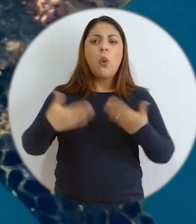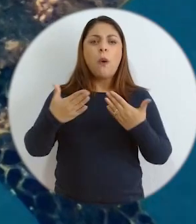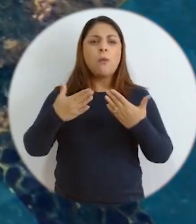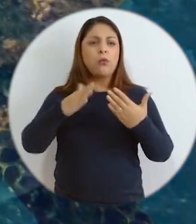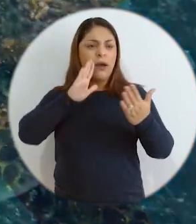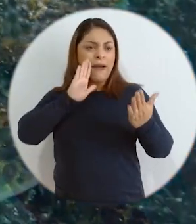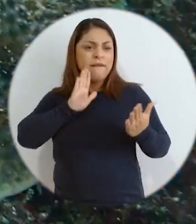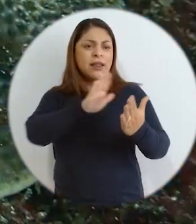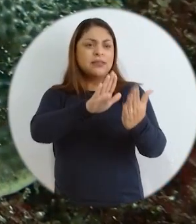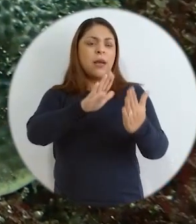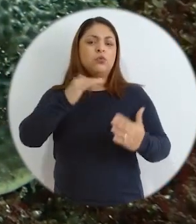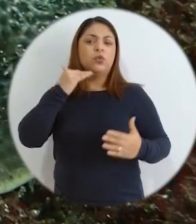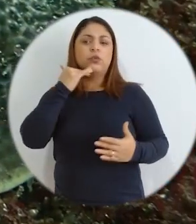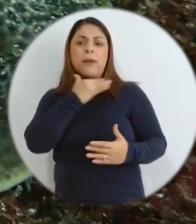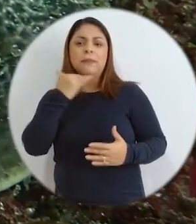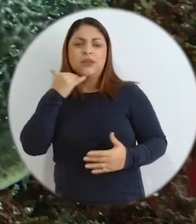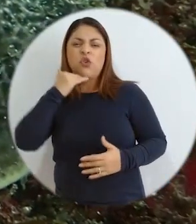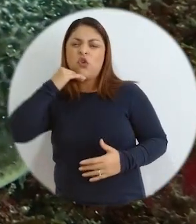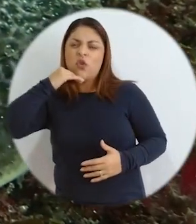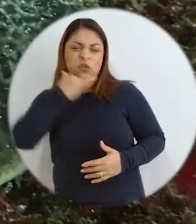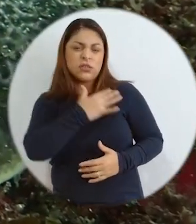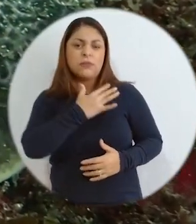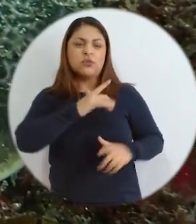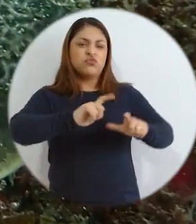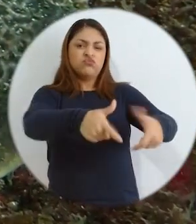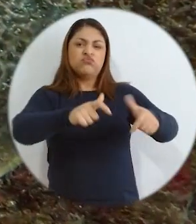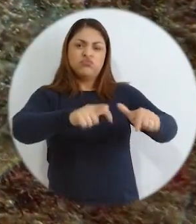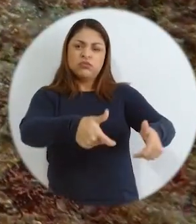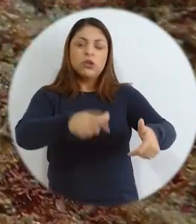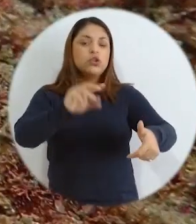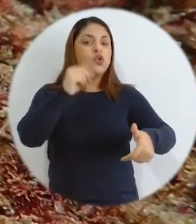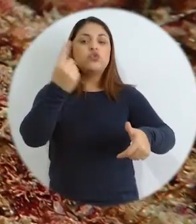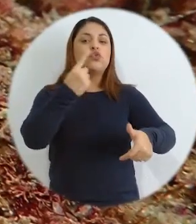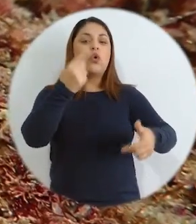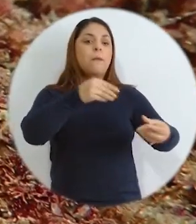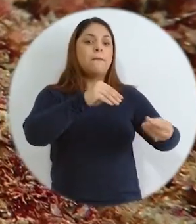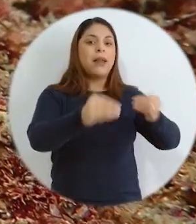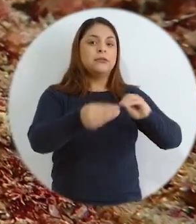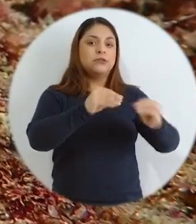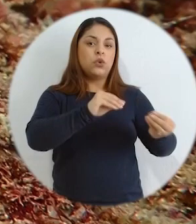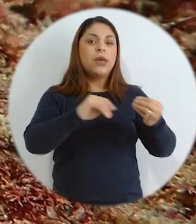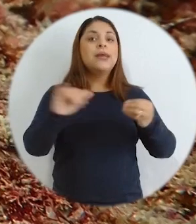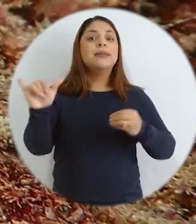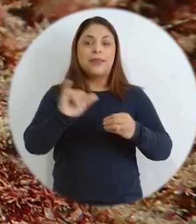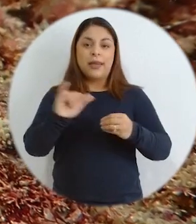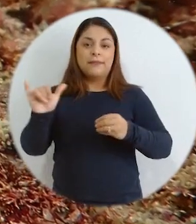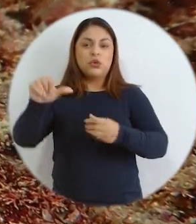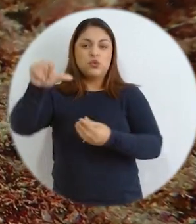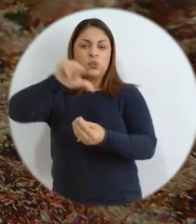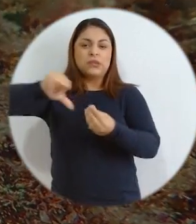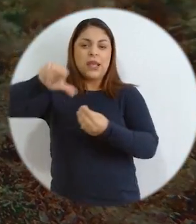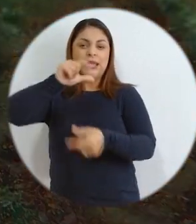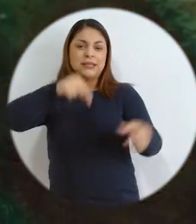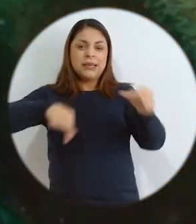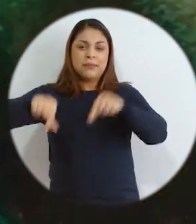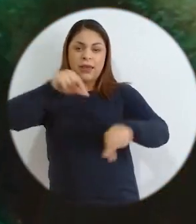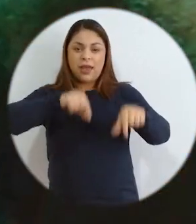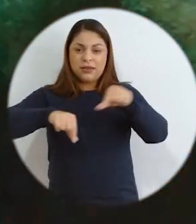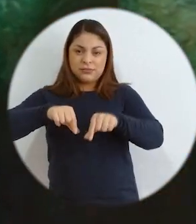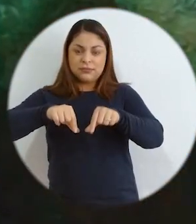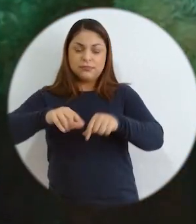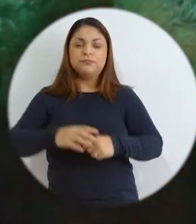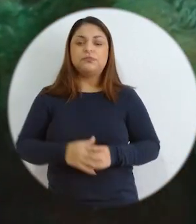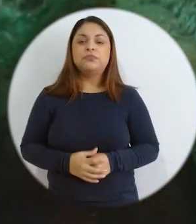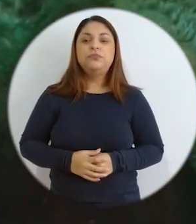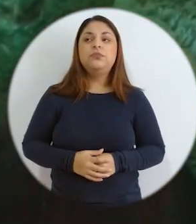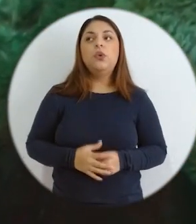ejemplo, cómo hacerle frente a la contaminación, no solo por plástico, sino también por sustancias químicas, por ejemplo.